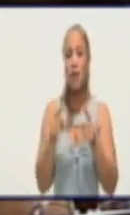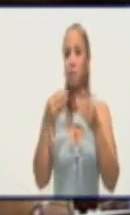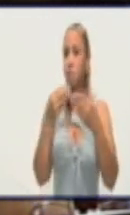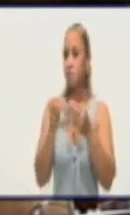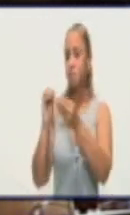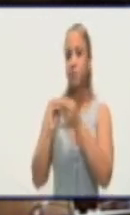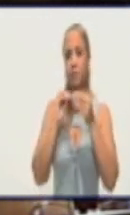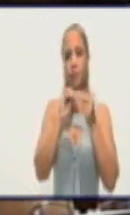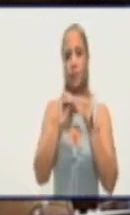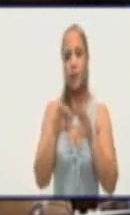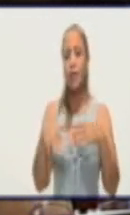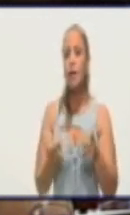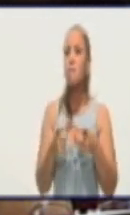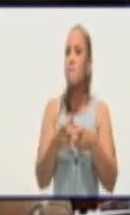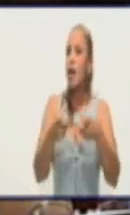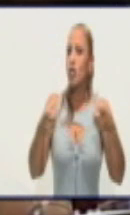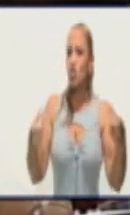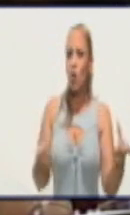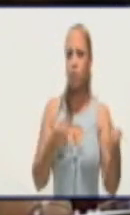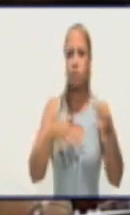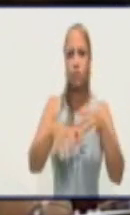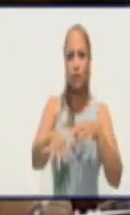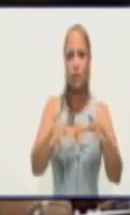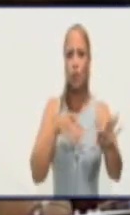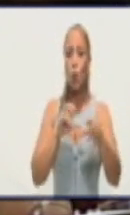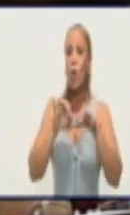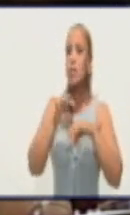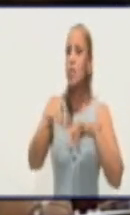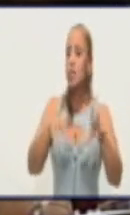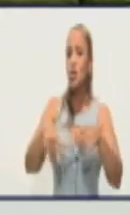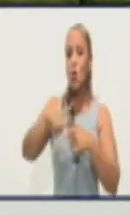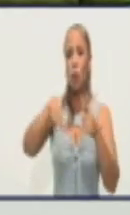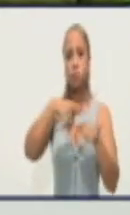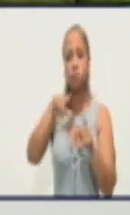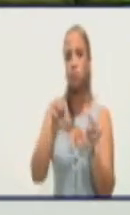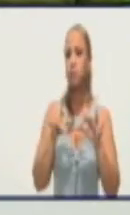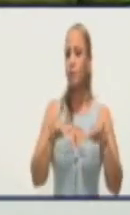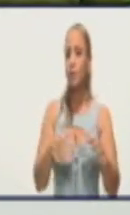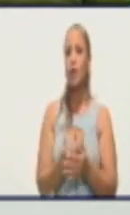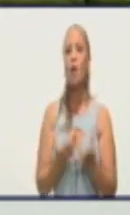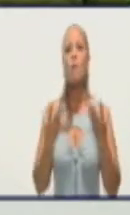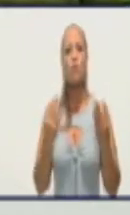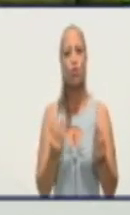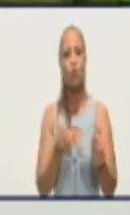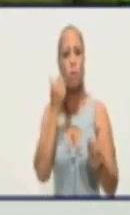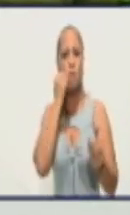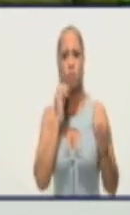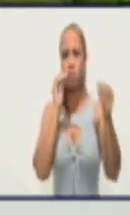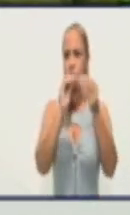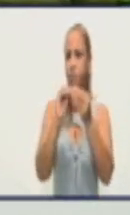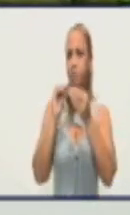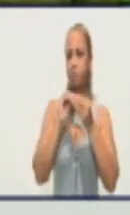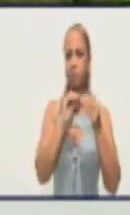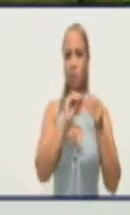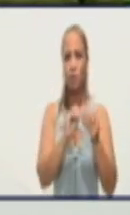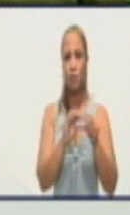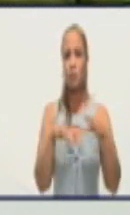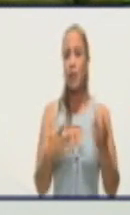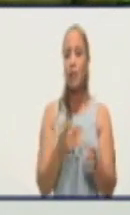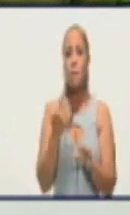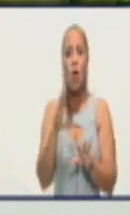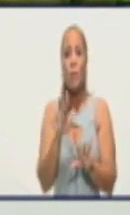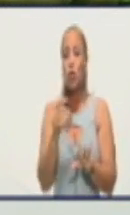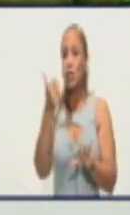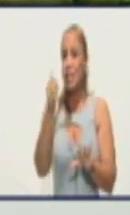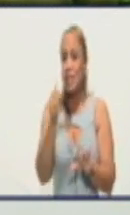día mayor la circulación de estas variantes de preocupación con mucho más contagio. Bastan solo 10, 15 segundos